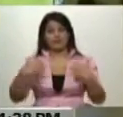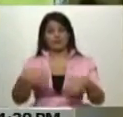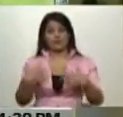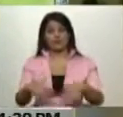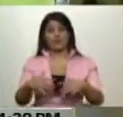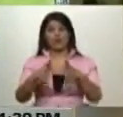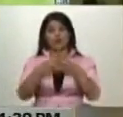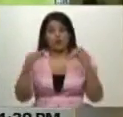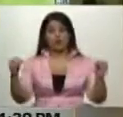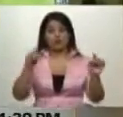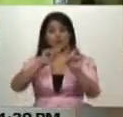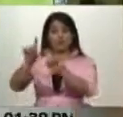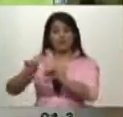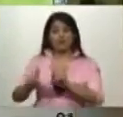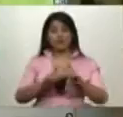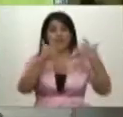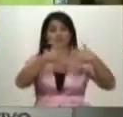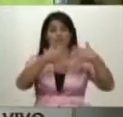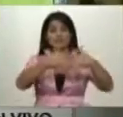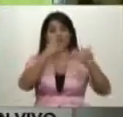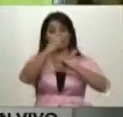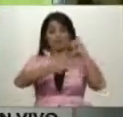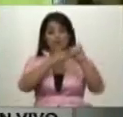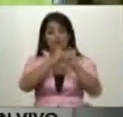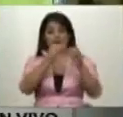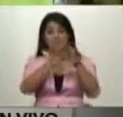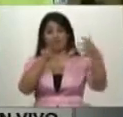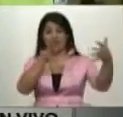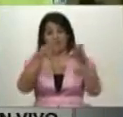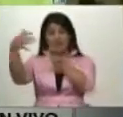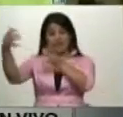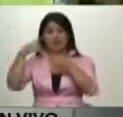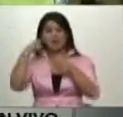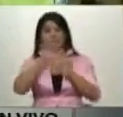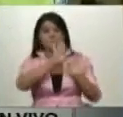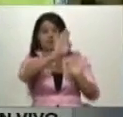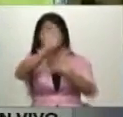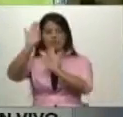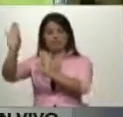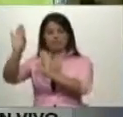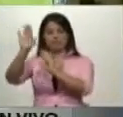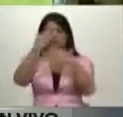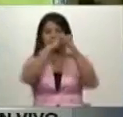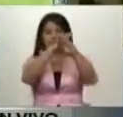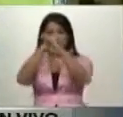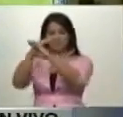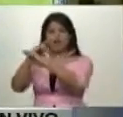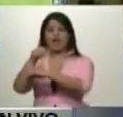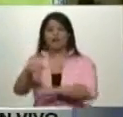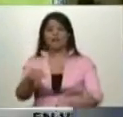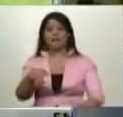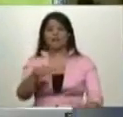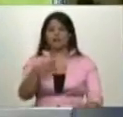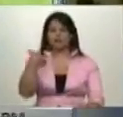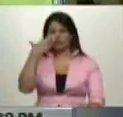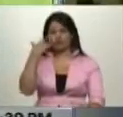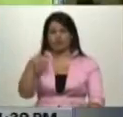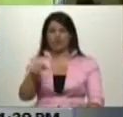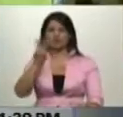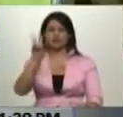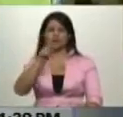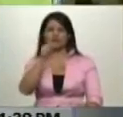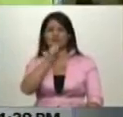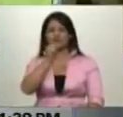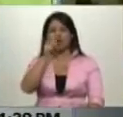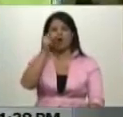representantes de las transnacionales, de las multinacionales de la semilla, y que sabemos que sus representantes en Venezuela no son más que la Polar y